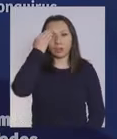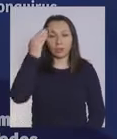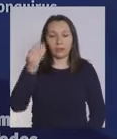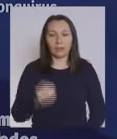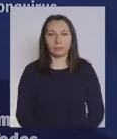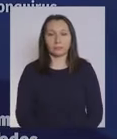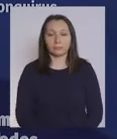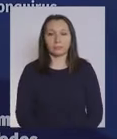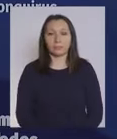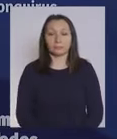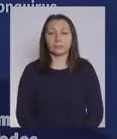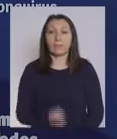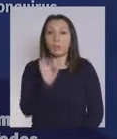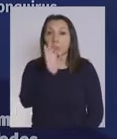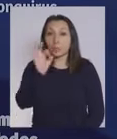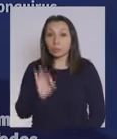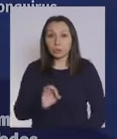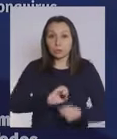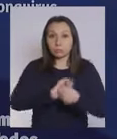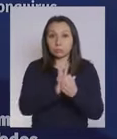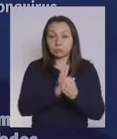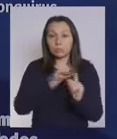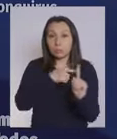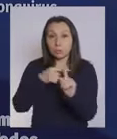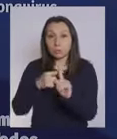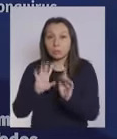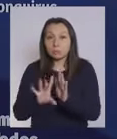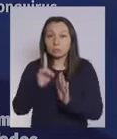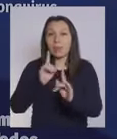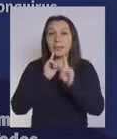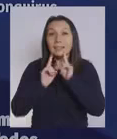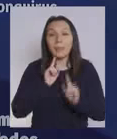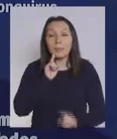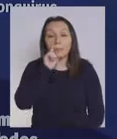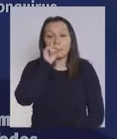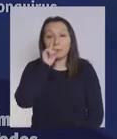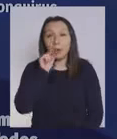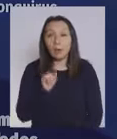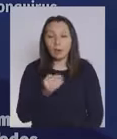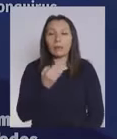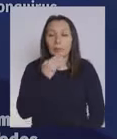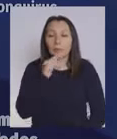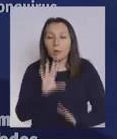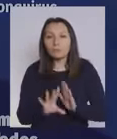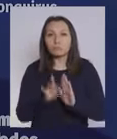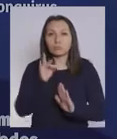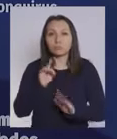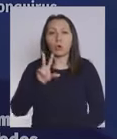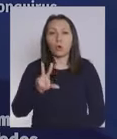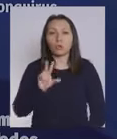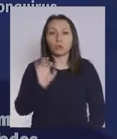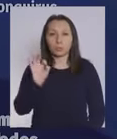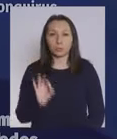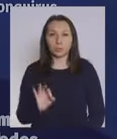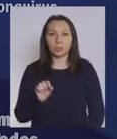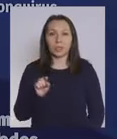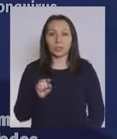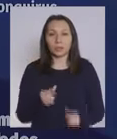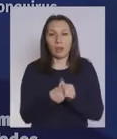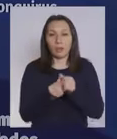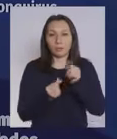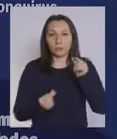días. La tasa de positividad de la reacción de polimerasa en cadena también alcanza al 8% a